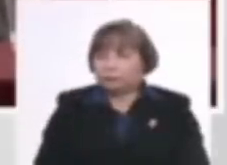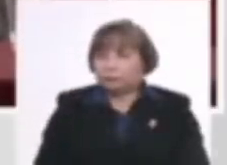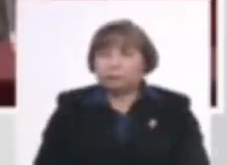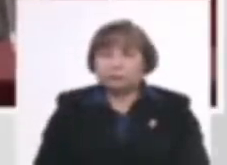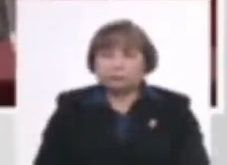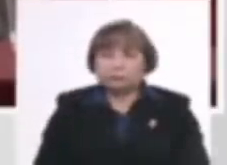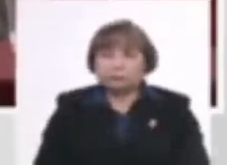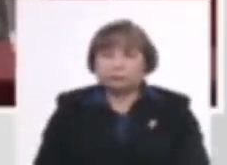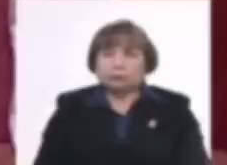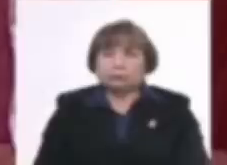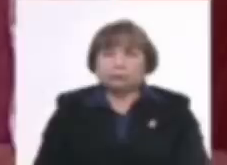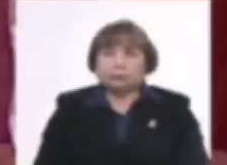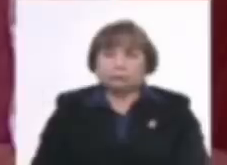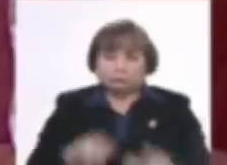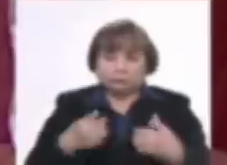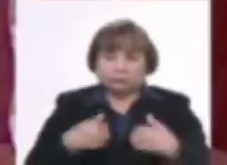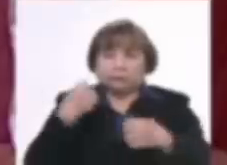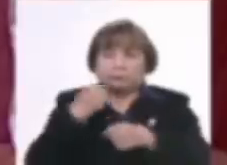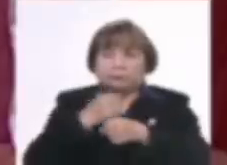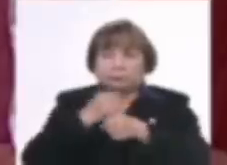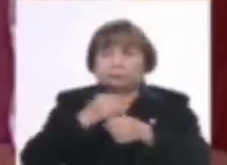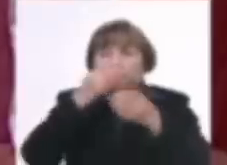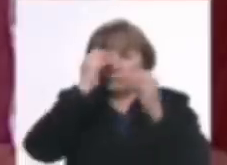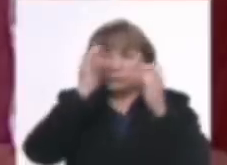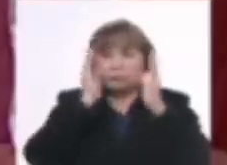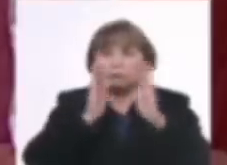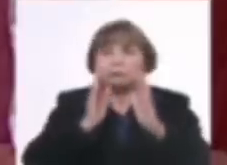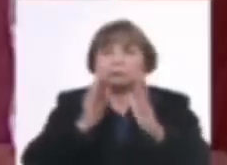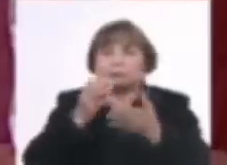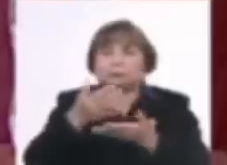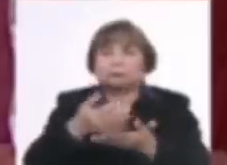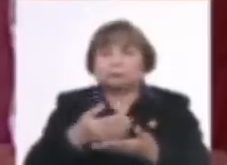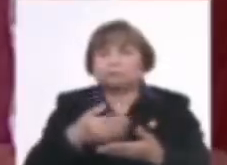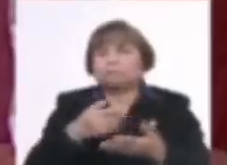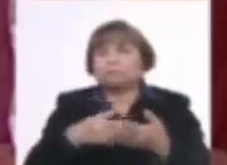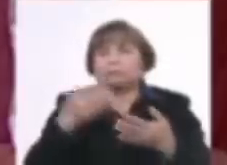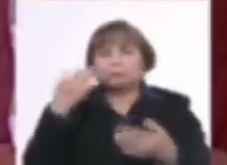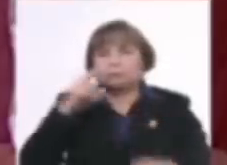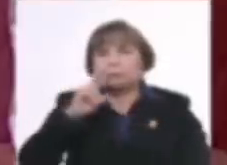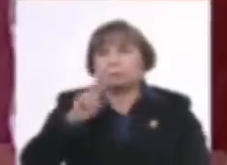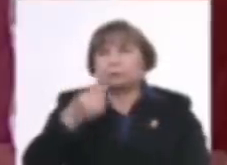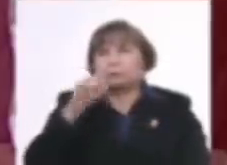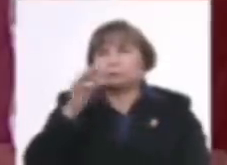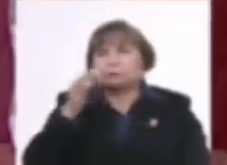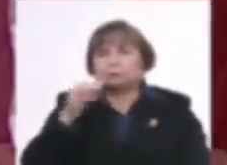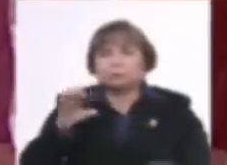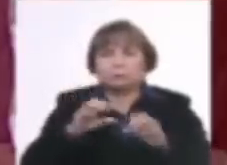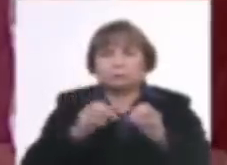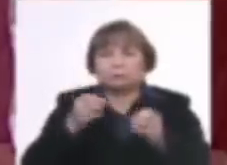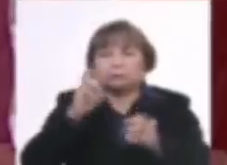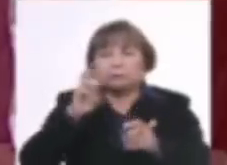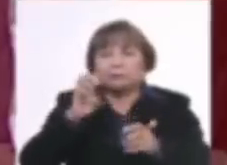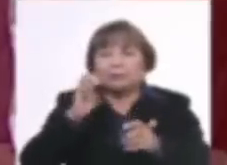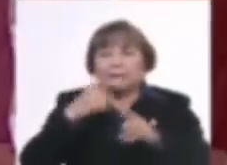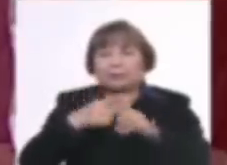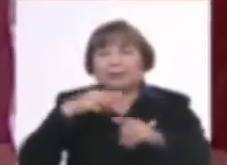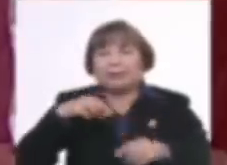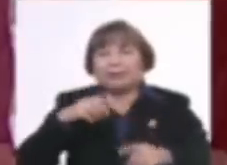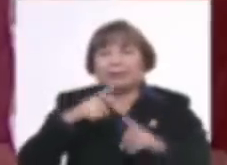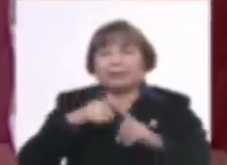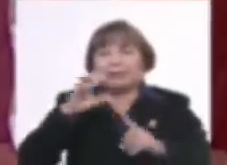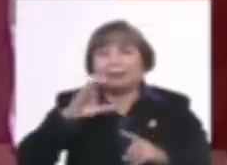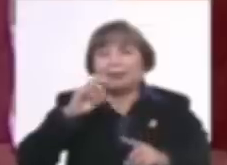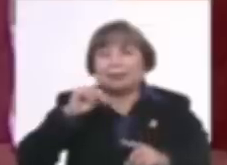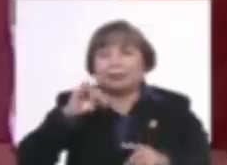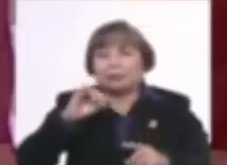La empresa a la cual yo laboraba se dedicaba desde el 2019 a hacer expedientes técnicos,